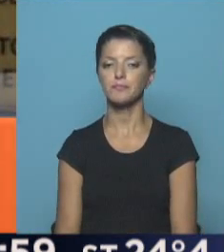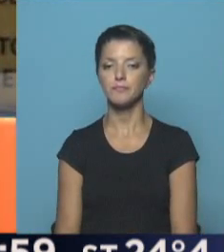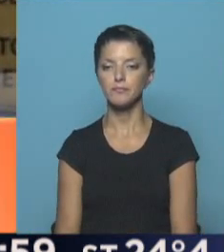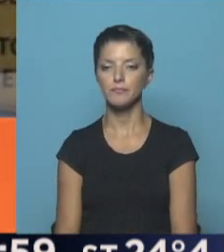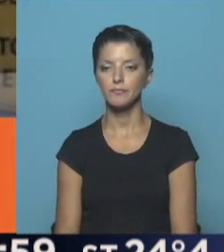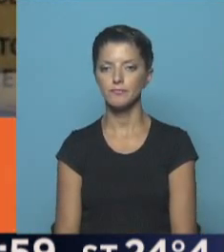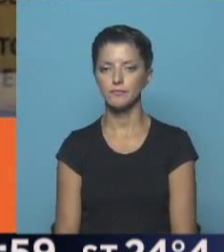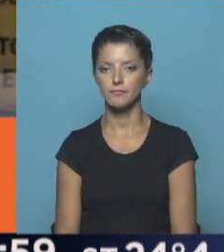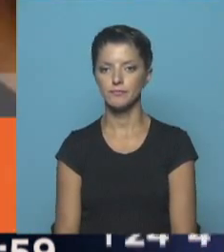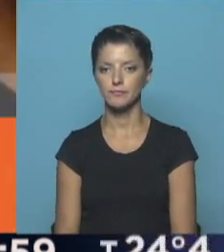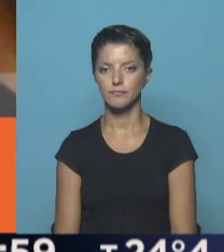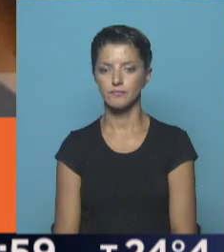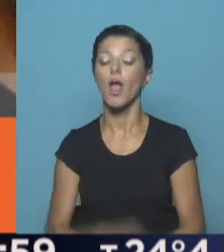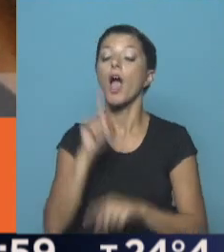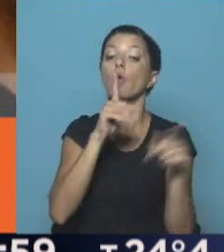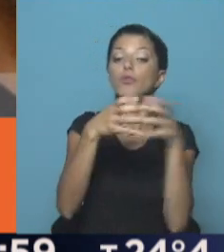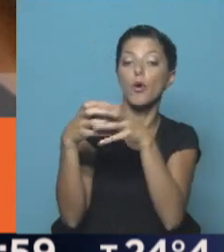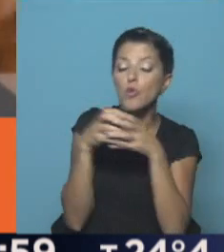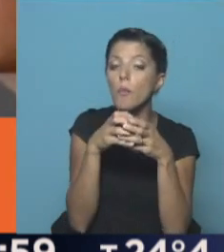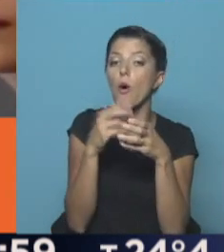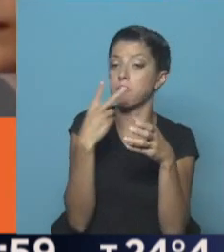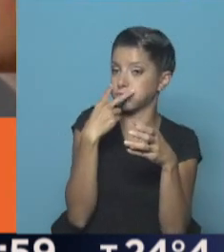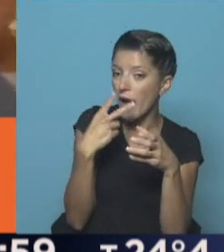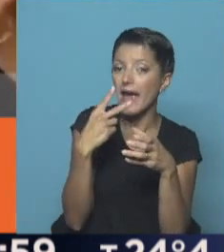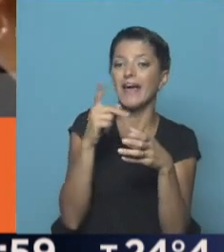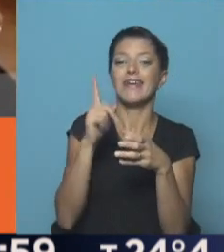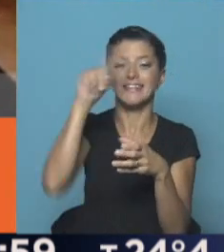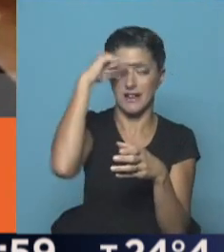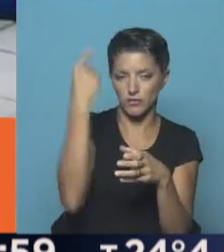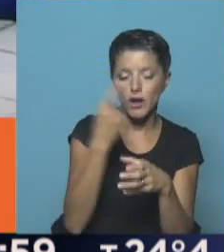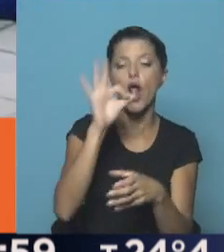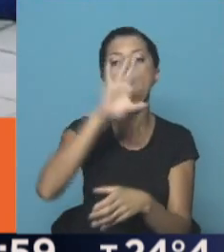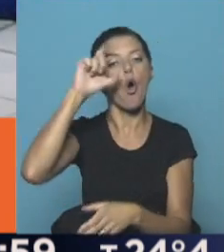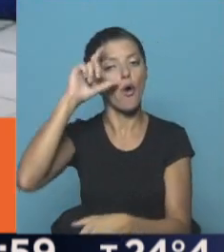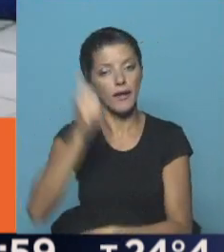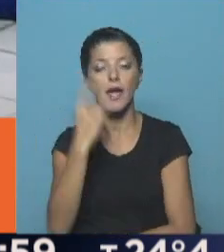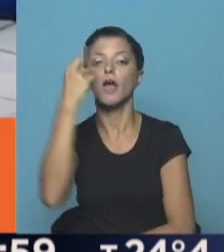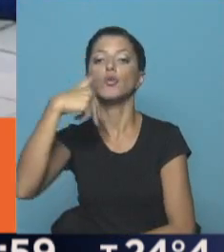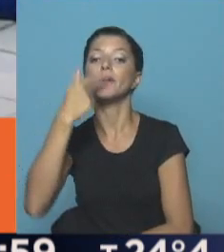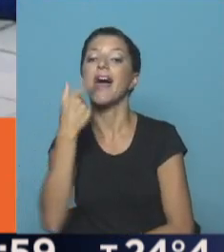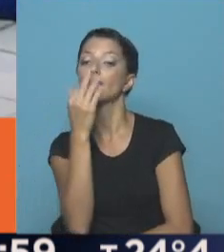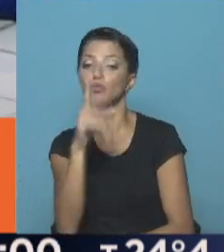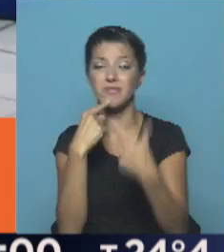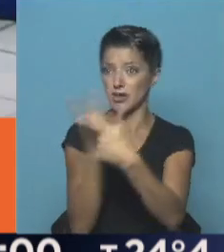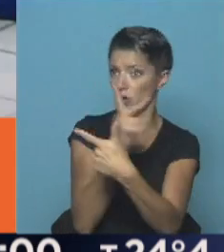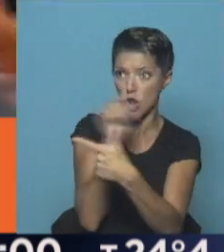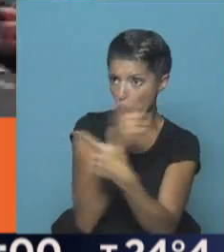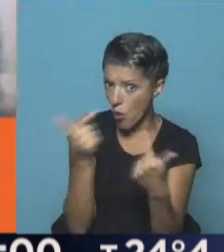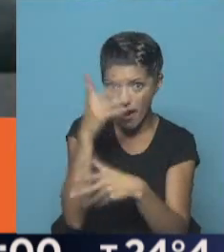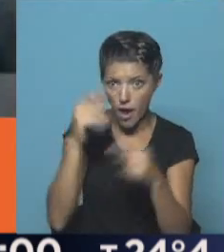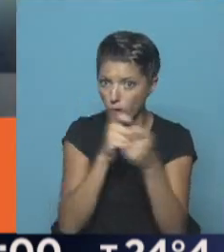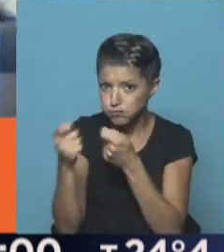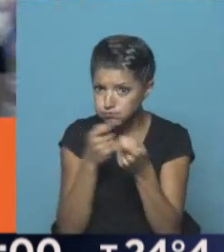A pesar de que los organismos observadores internacionales como la OEA y la UNASUR negaron irregularidades en los comicios,